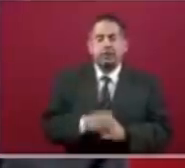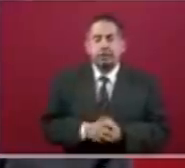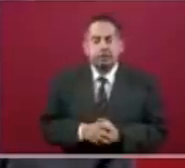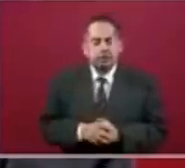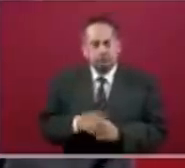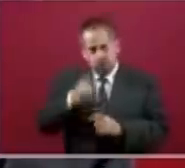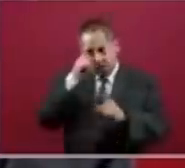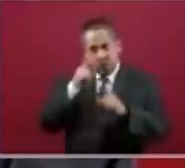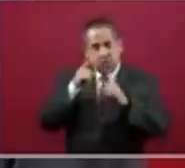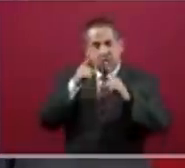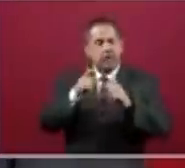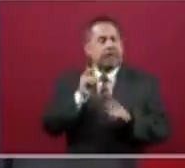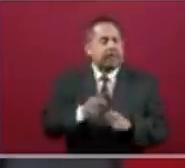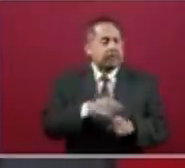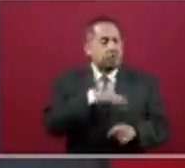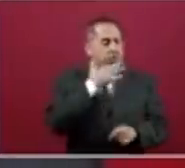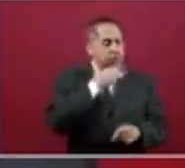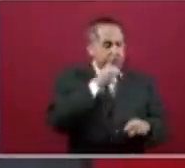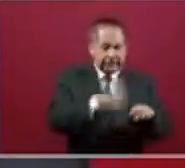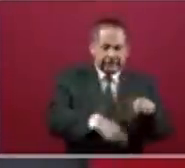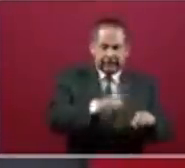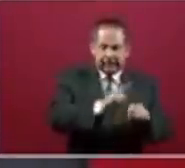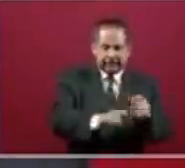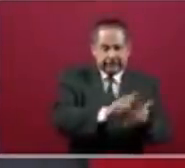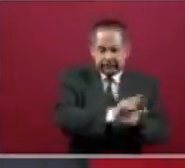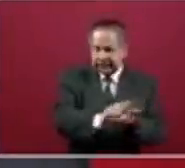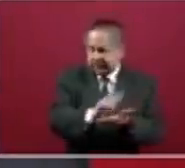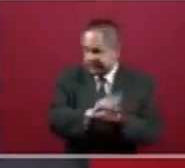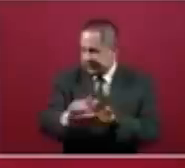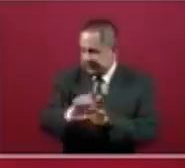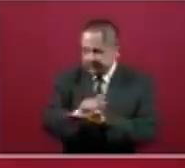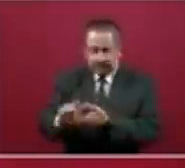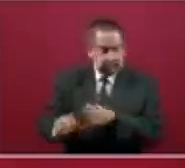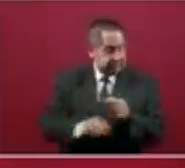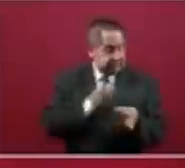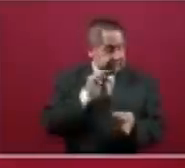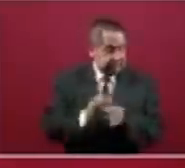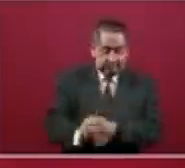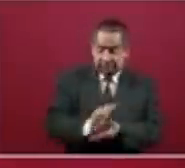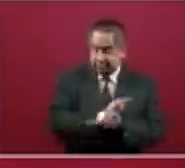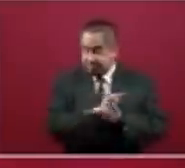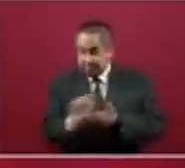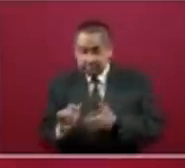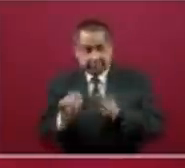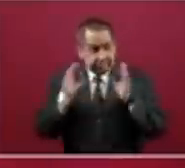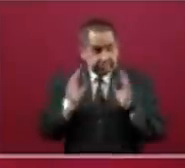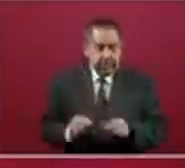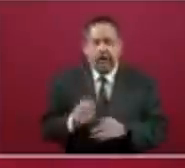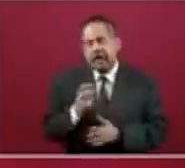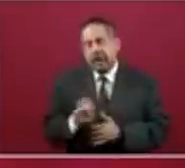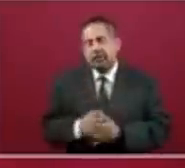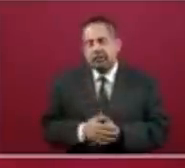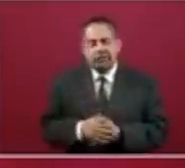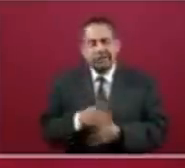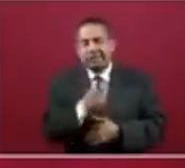logremos limpiar de corrupción al régimen, que es lo que más ha dañado.